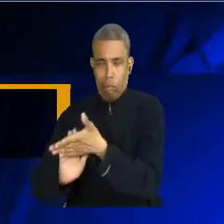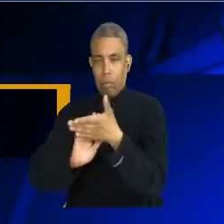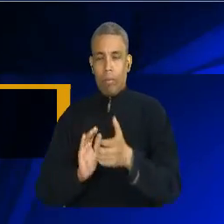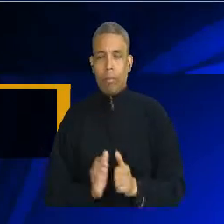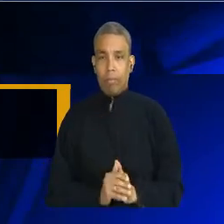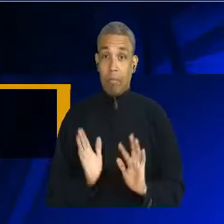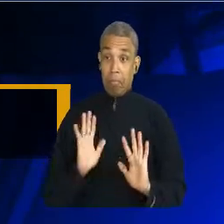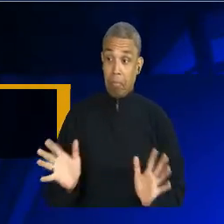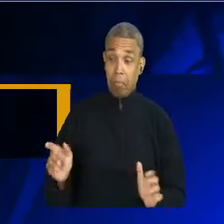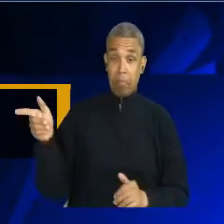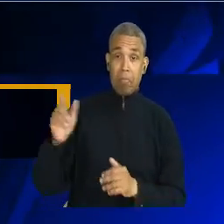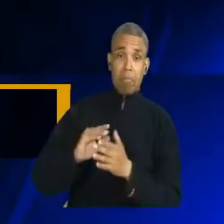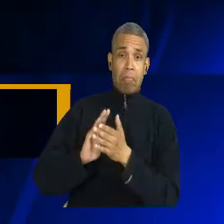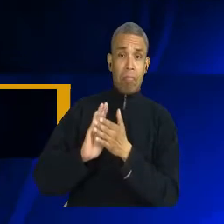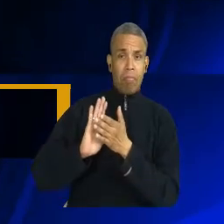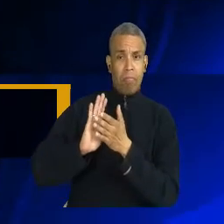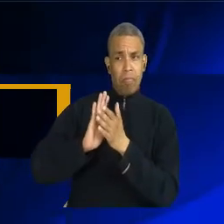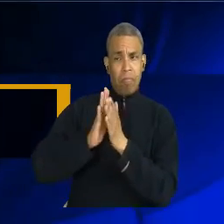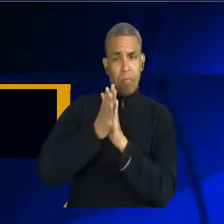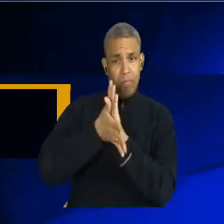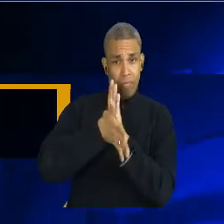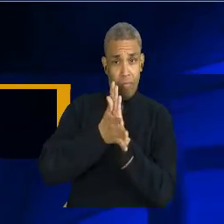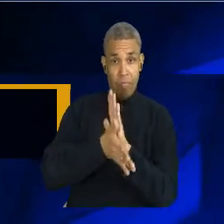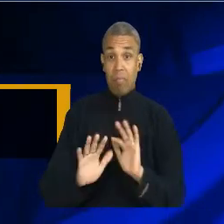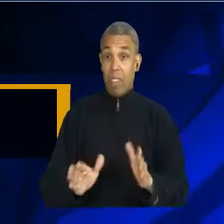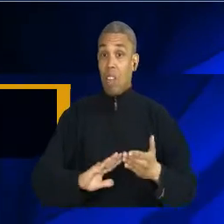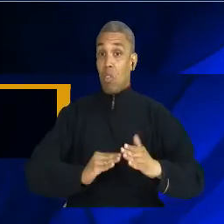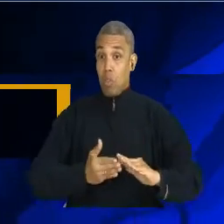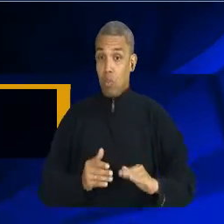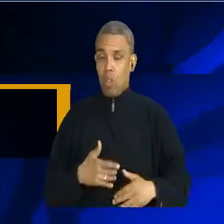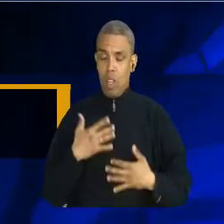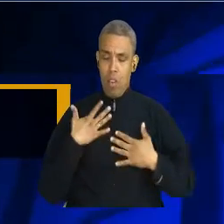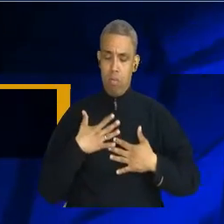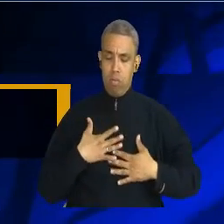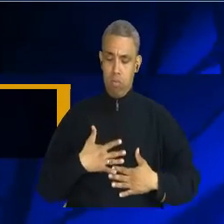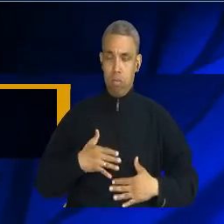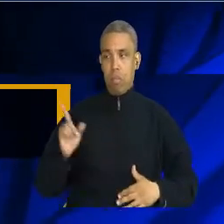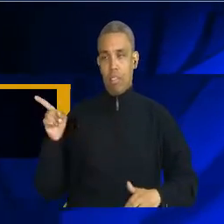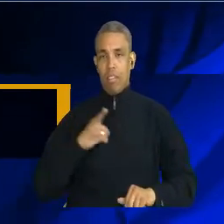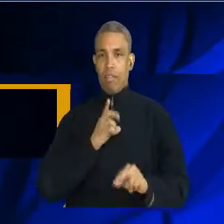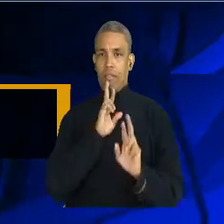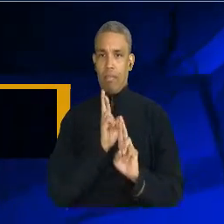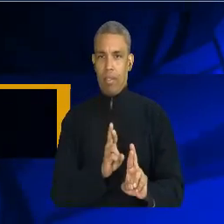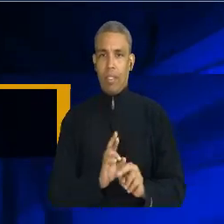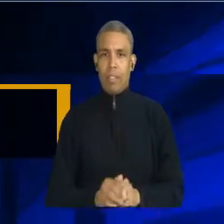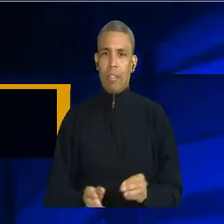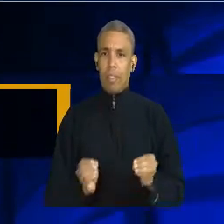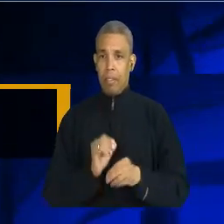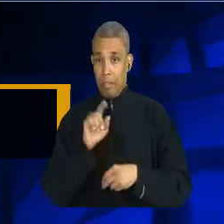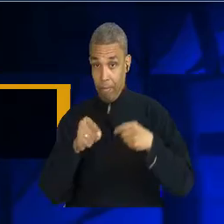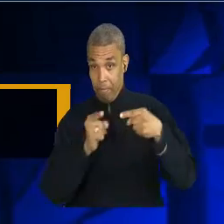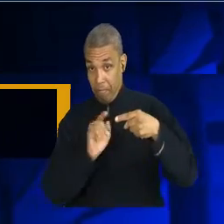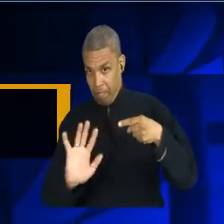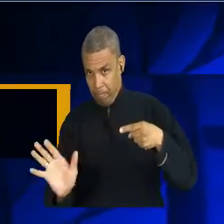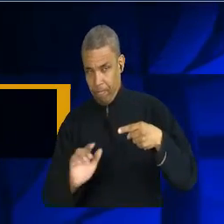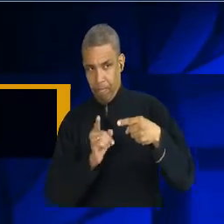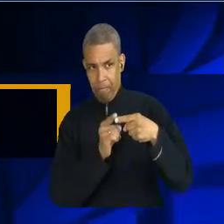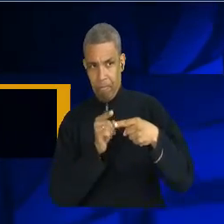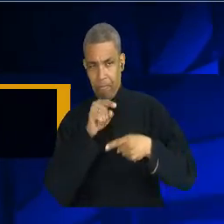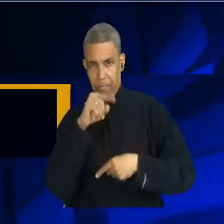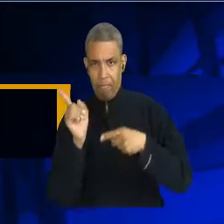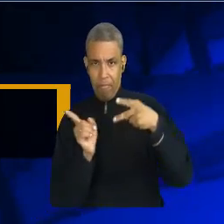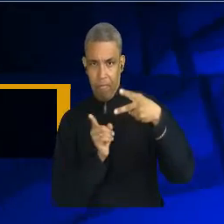allí por lo manifestado anteriormente, y pues aquí le entrega la respuesta al señor secretario. Otro tema, ingeniero